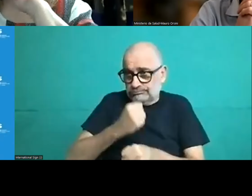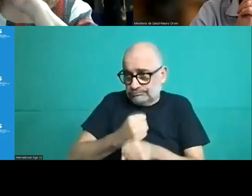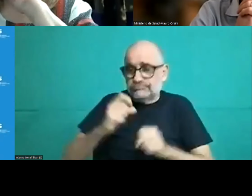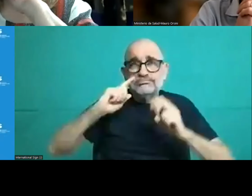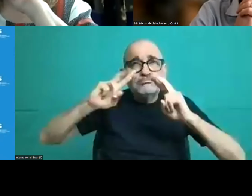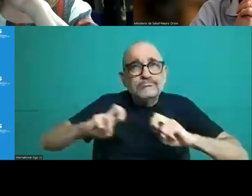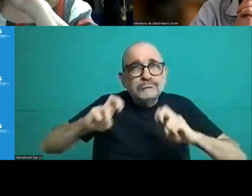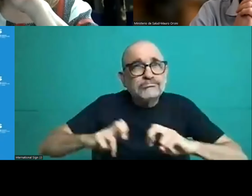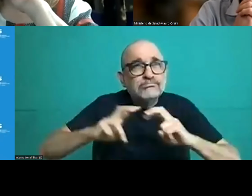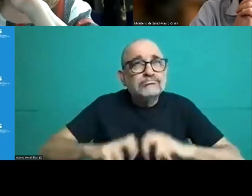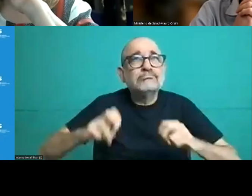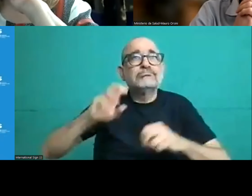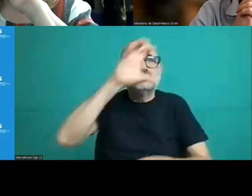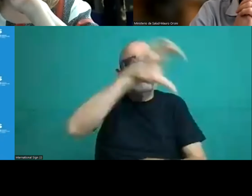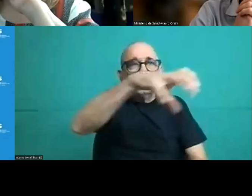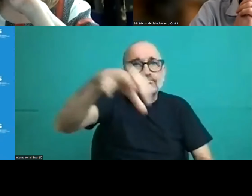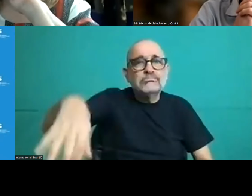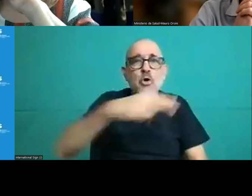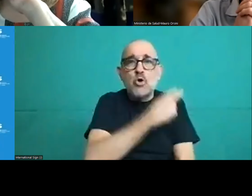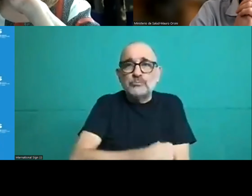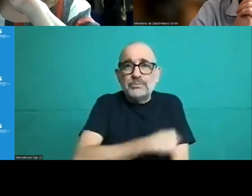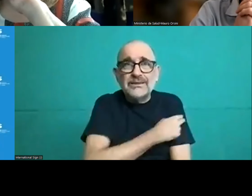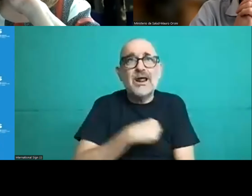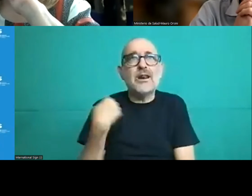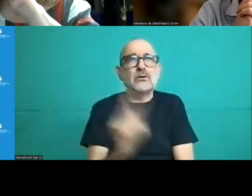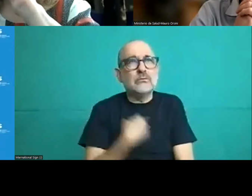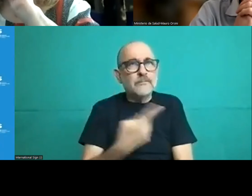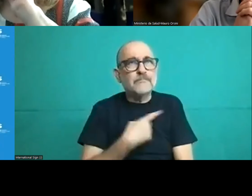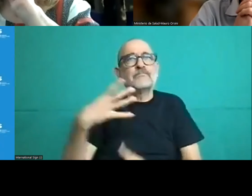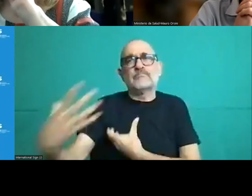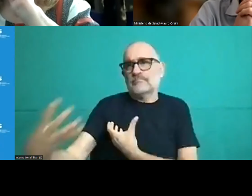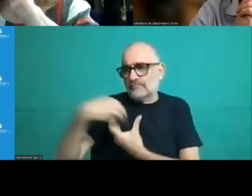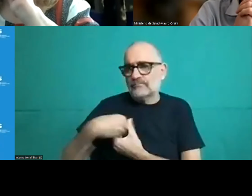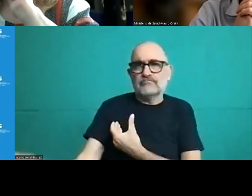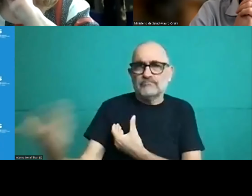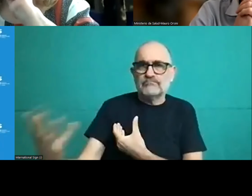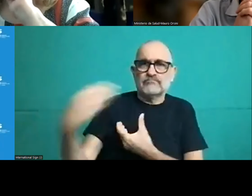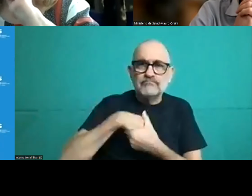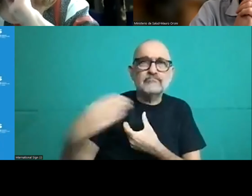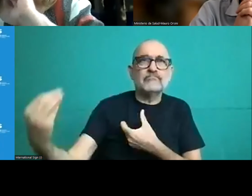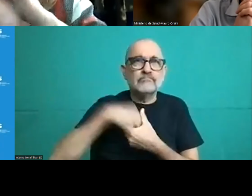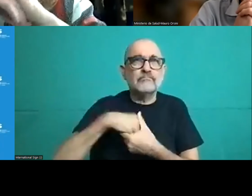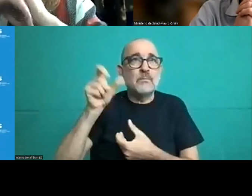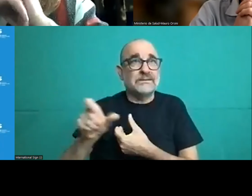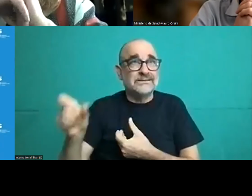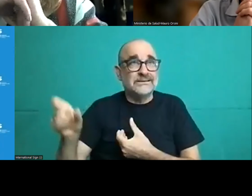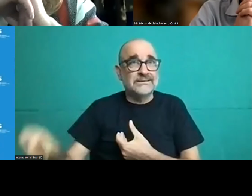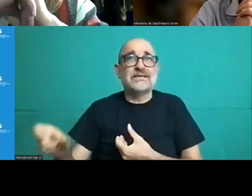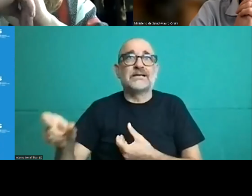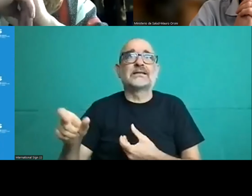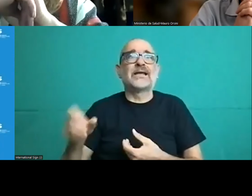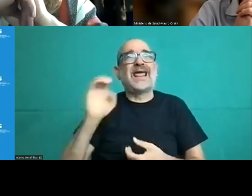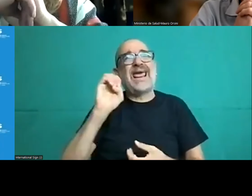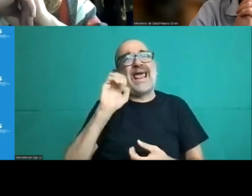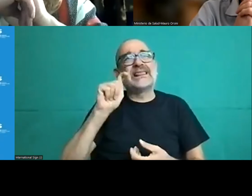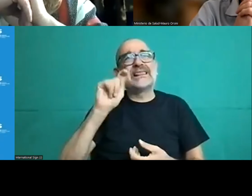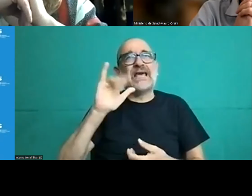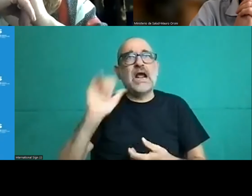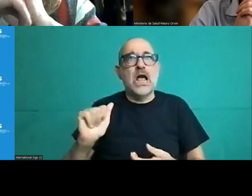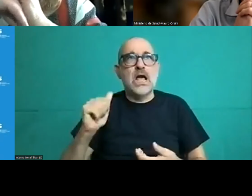de investigación para que ellos nos digan desde su punto de vista qué es lo que estamos haciendo bien, qué es lo que estamos haciendo mal y cuáles son